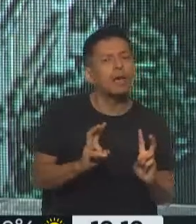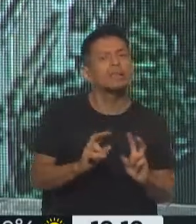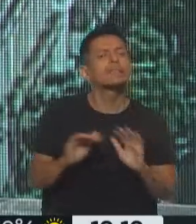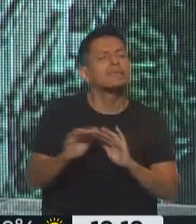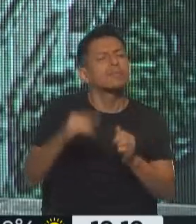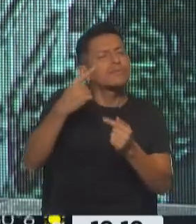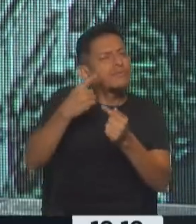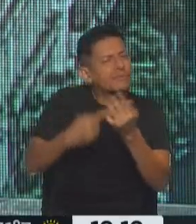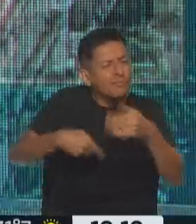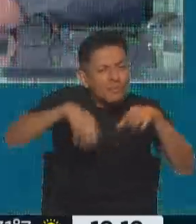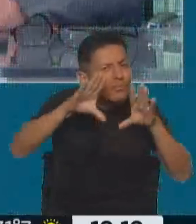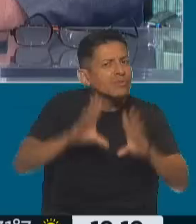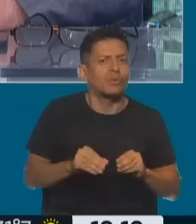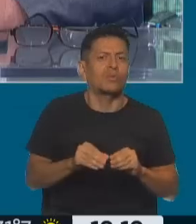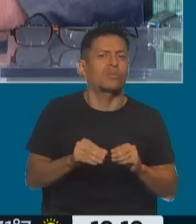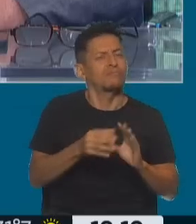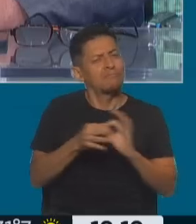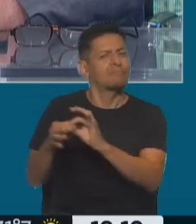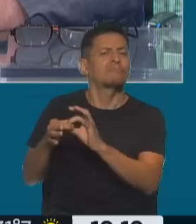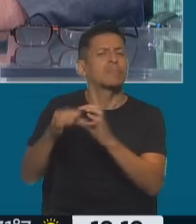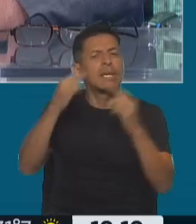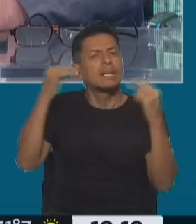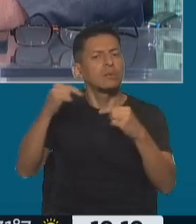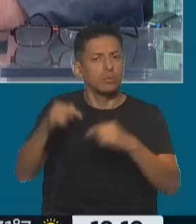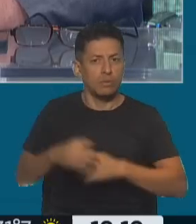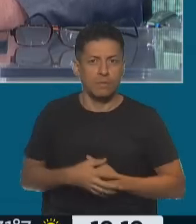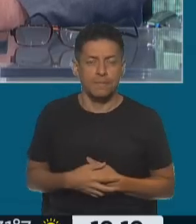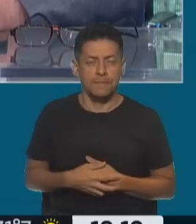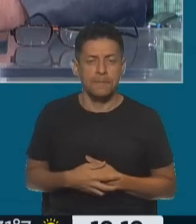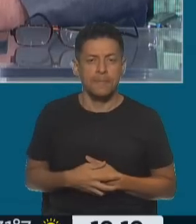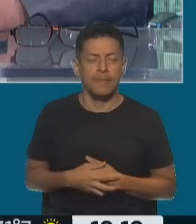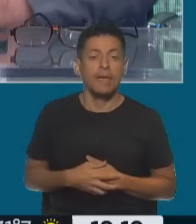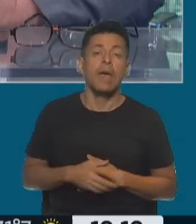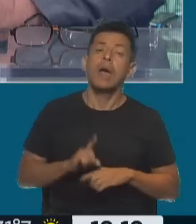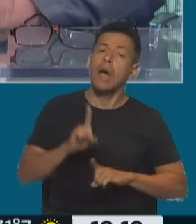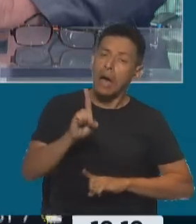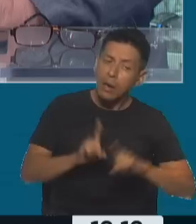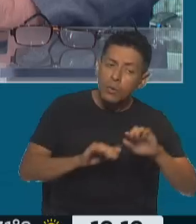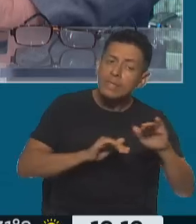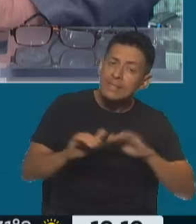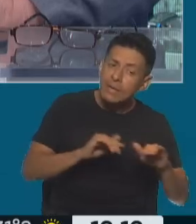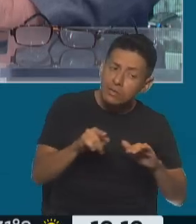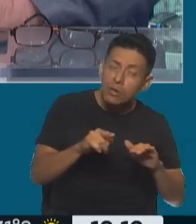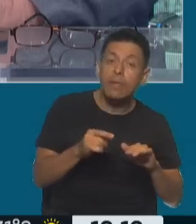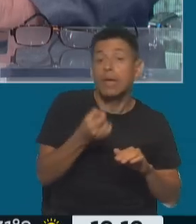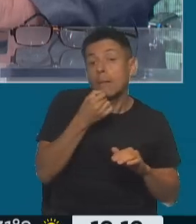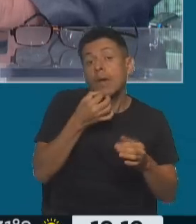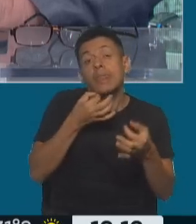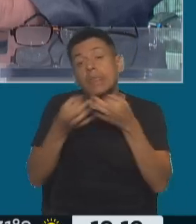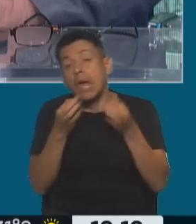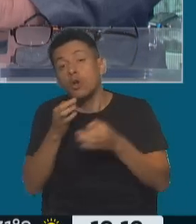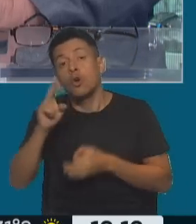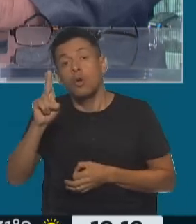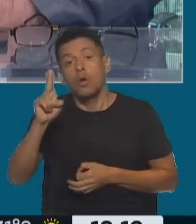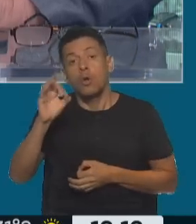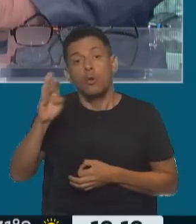tengan incidencia institucional. Y hay hechos que sucedieron, diálogos entre Silvio Robles, que